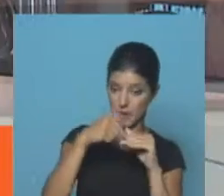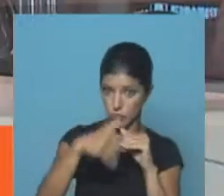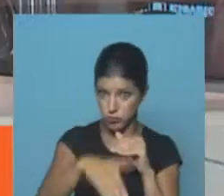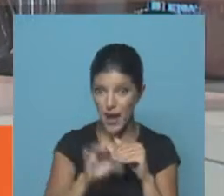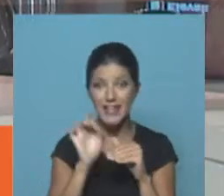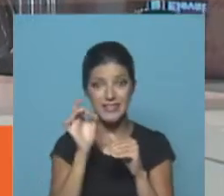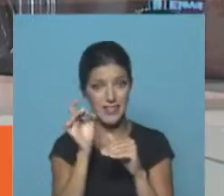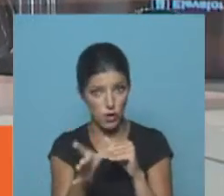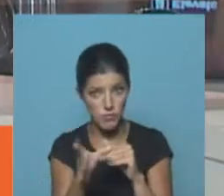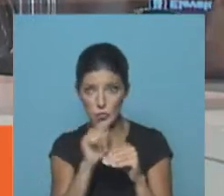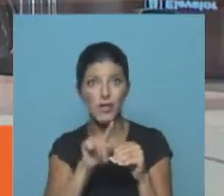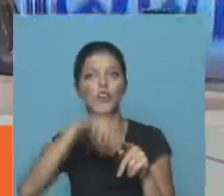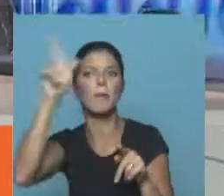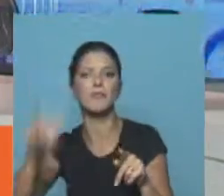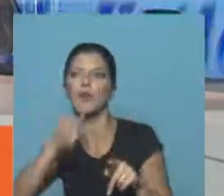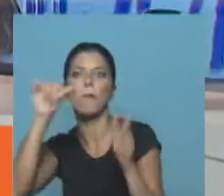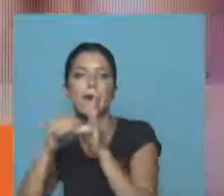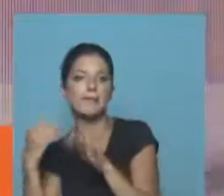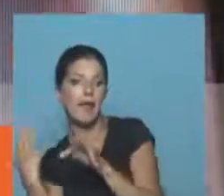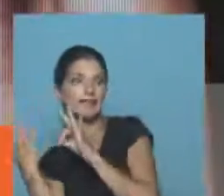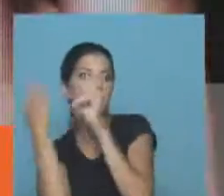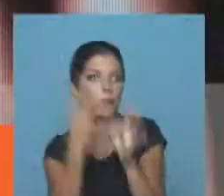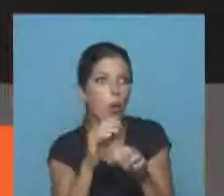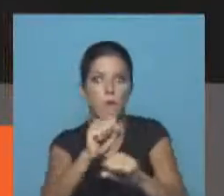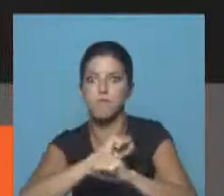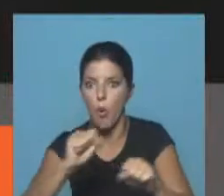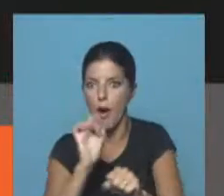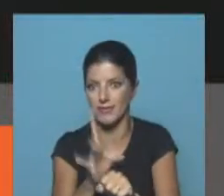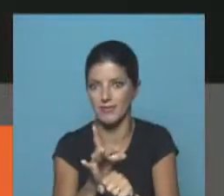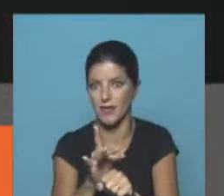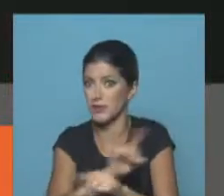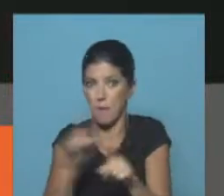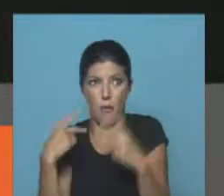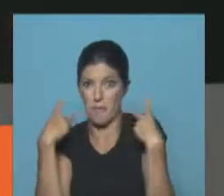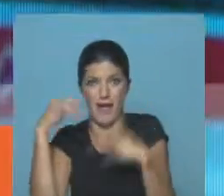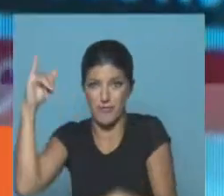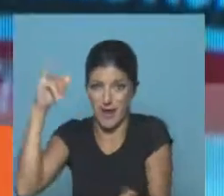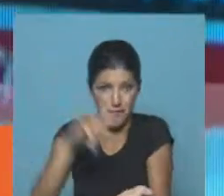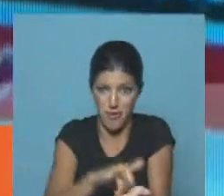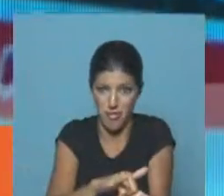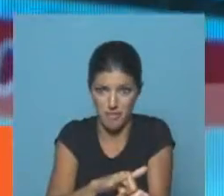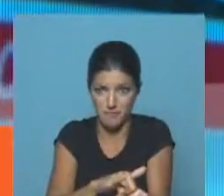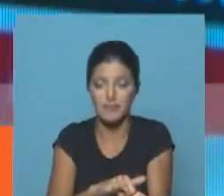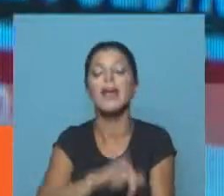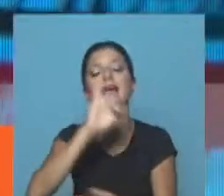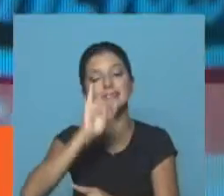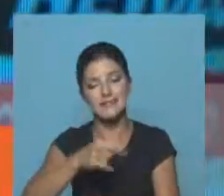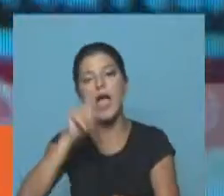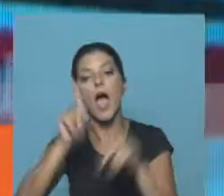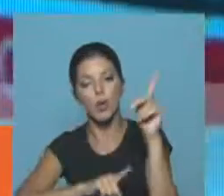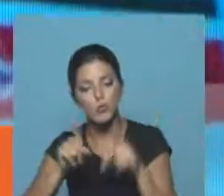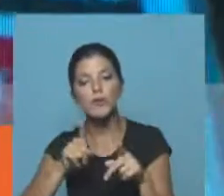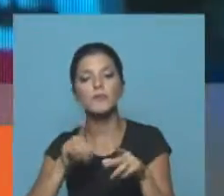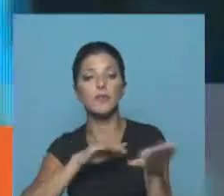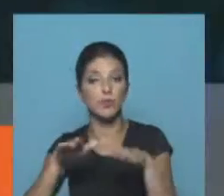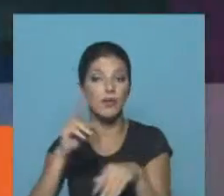un extranjero que llegó por fuera en lo más mínimo, mucho menos llegó por avión. En todo caso, ha habido algunos ataques terroristas que se han